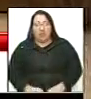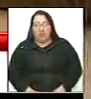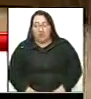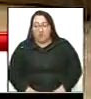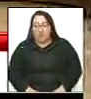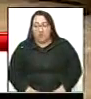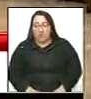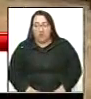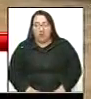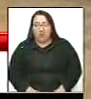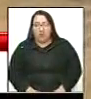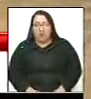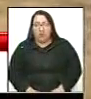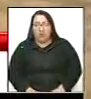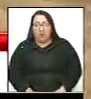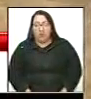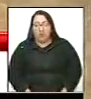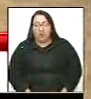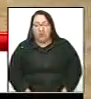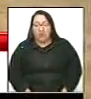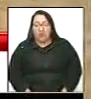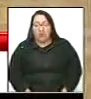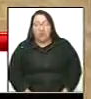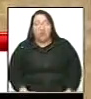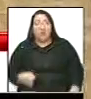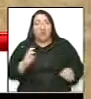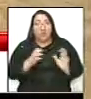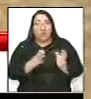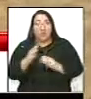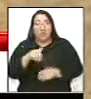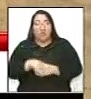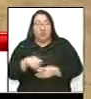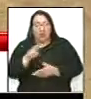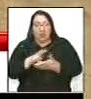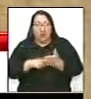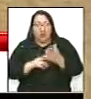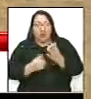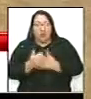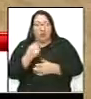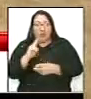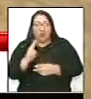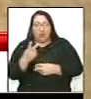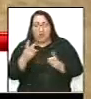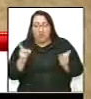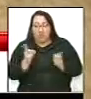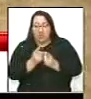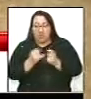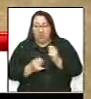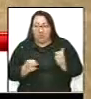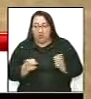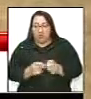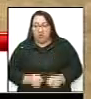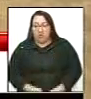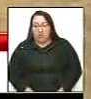Presidente, como estamos en sección de votación, para leer nuevamente la segunda conclusión y pueda ser votada.